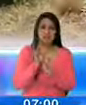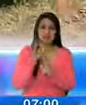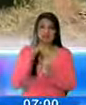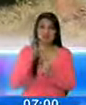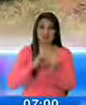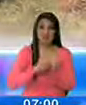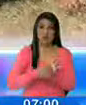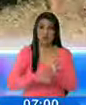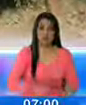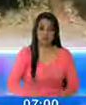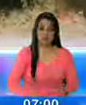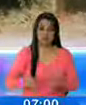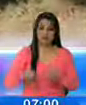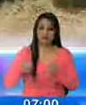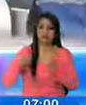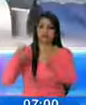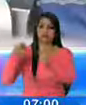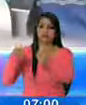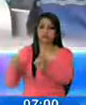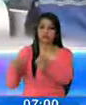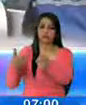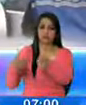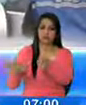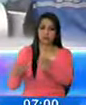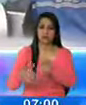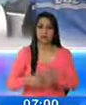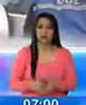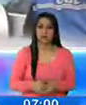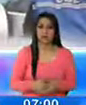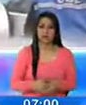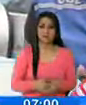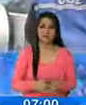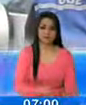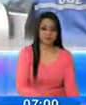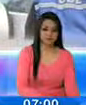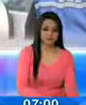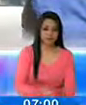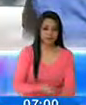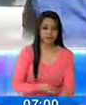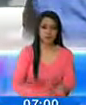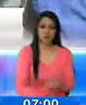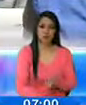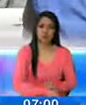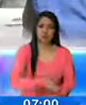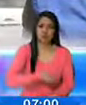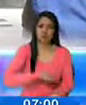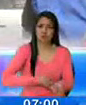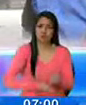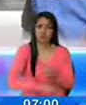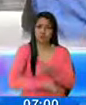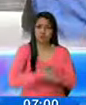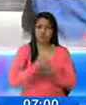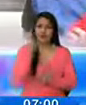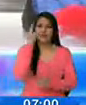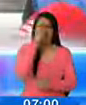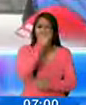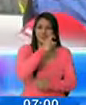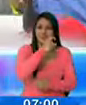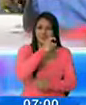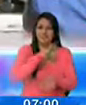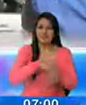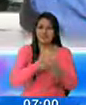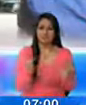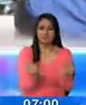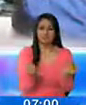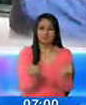minutos aparecieron en la parte alta. La extracción se le hizo mediante la técnica de arrastre, un poco complicado porque, como ven, la vegetación